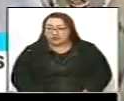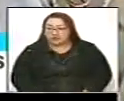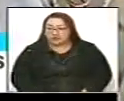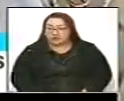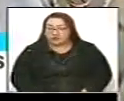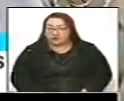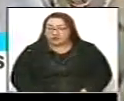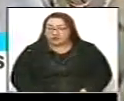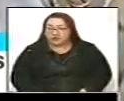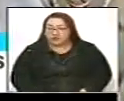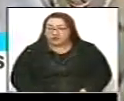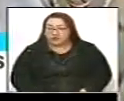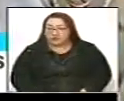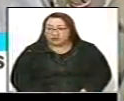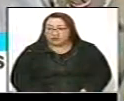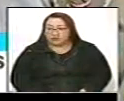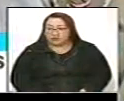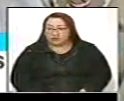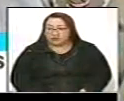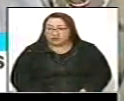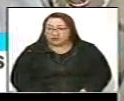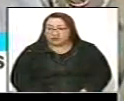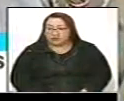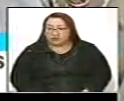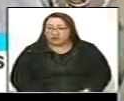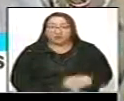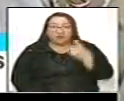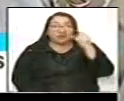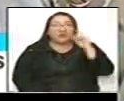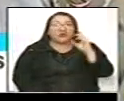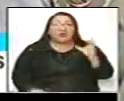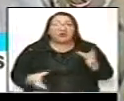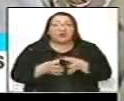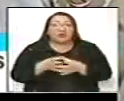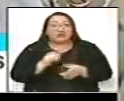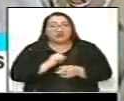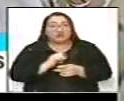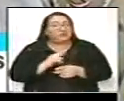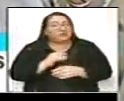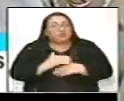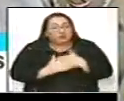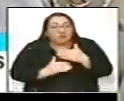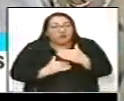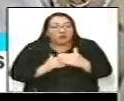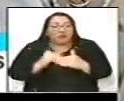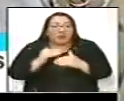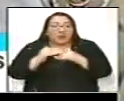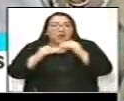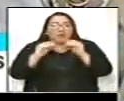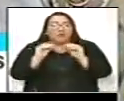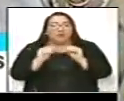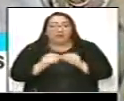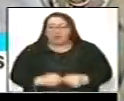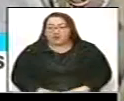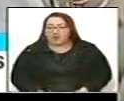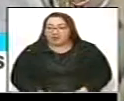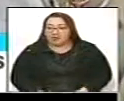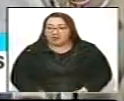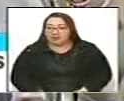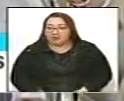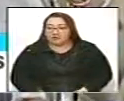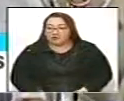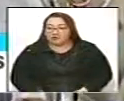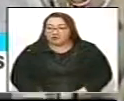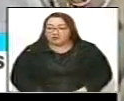inventó de la noche a la mañana a la LIT. Se va construyendo. Y se va deconstruyendo cosas que ya no